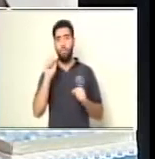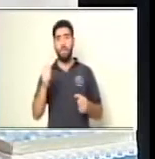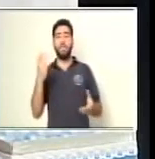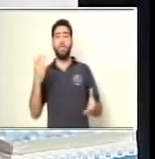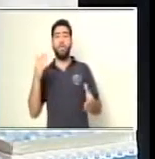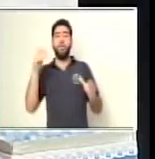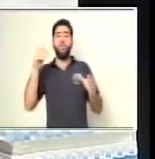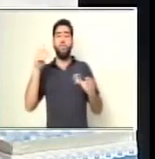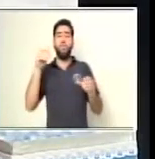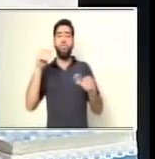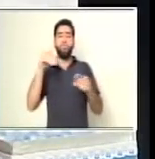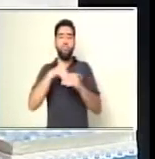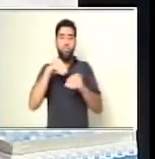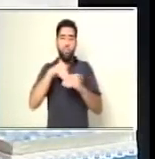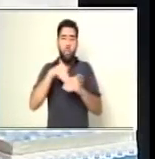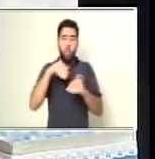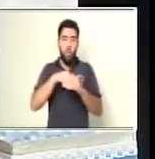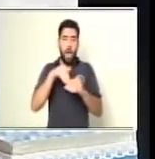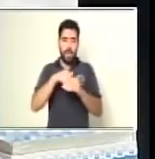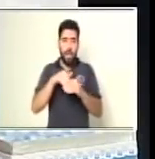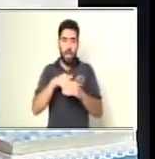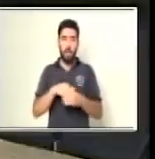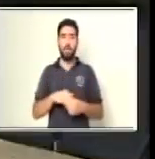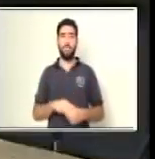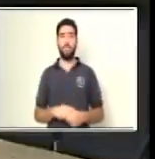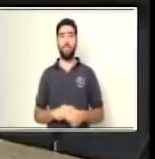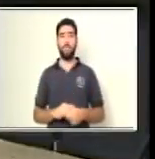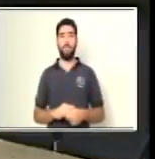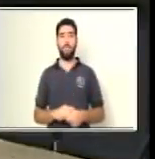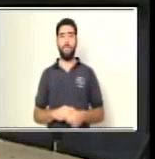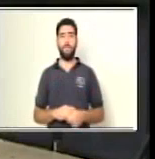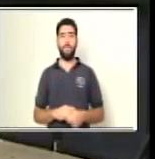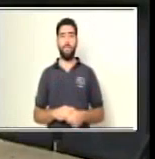en tus cofres.